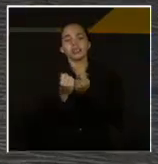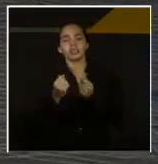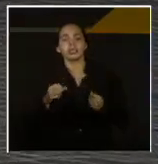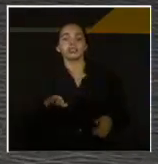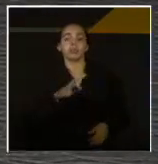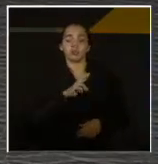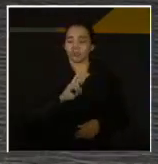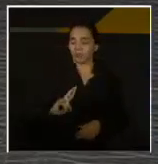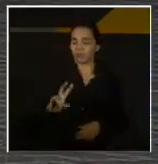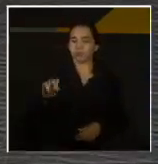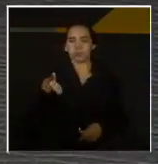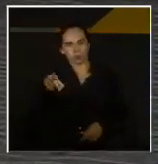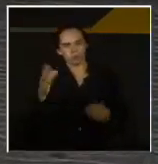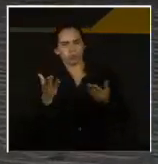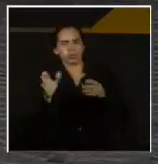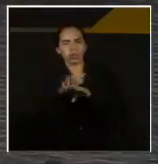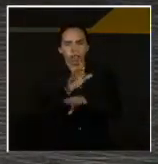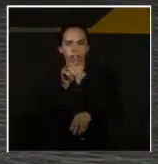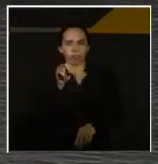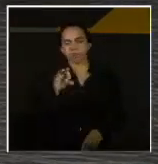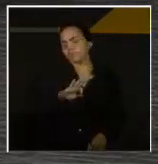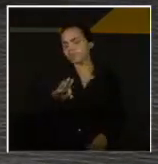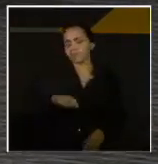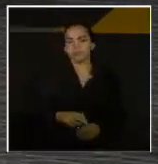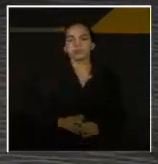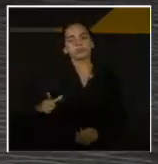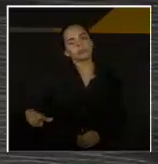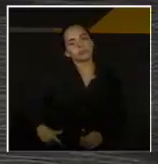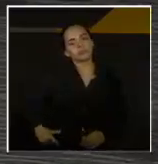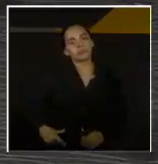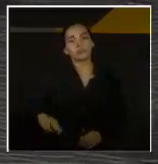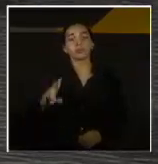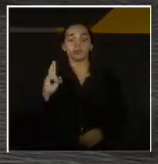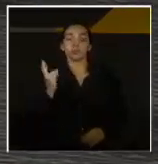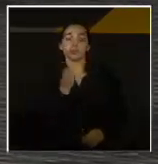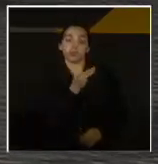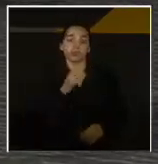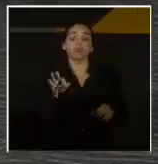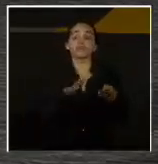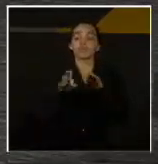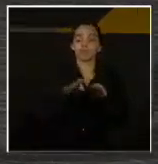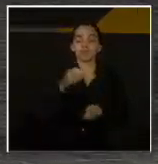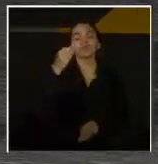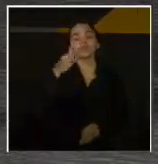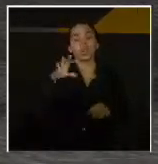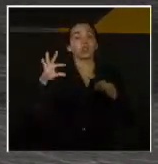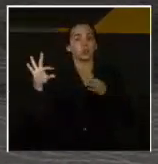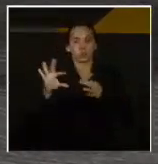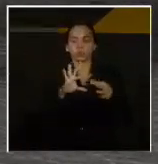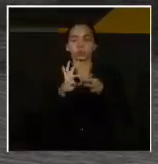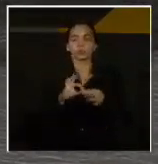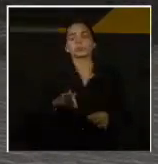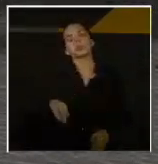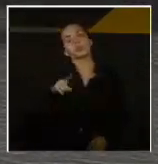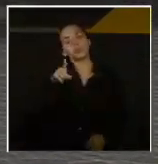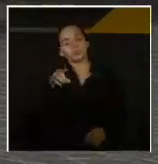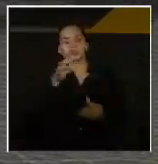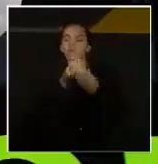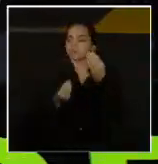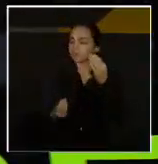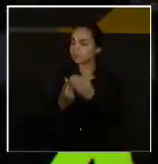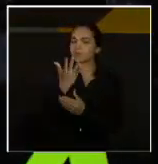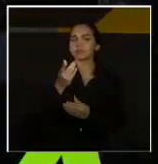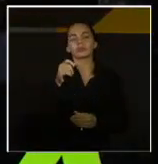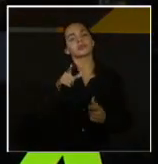la responsabilidad de hacer las funciones que el gobierno tiene. Lo que nosotros tenemos que hacer es trabajar en conjunto para poder sacar